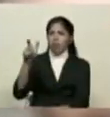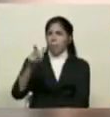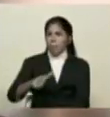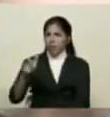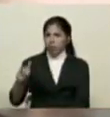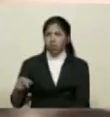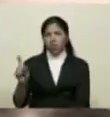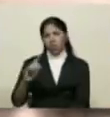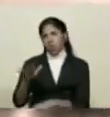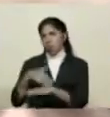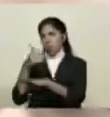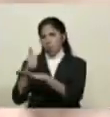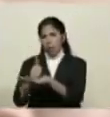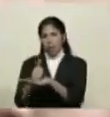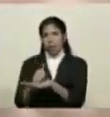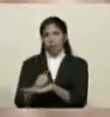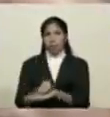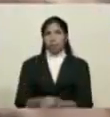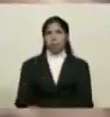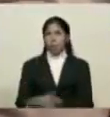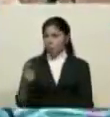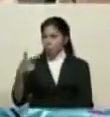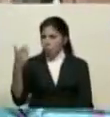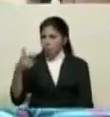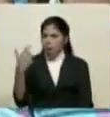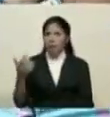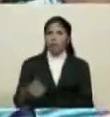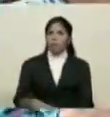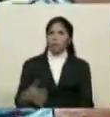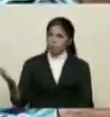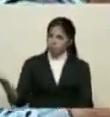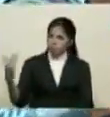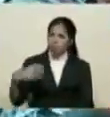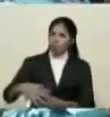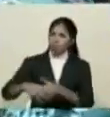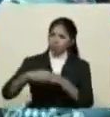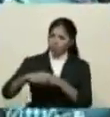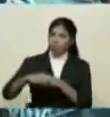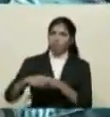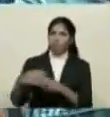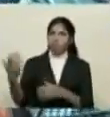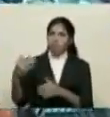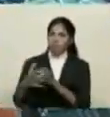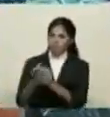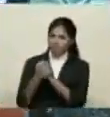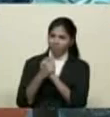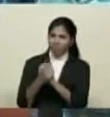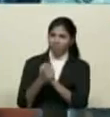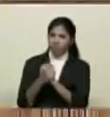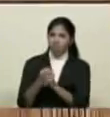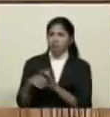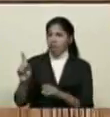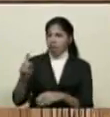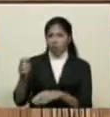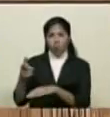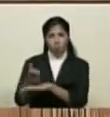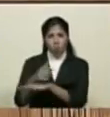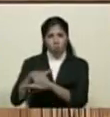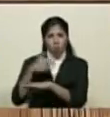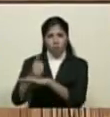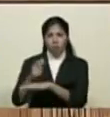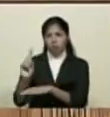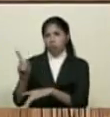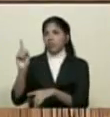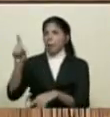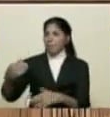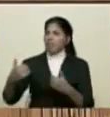siendo donde estén ubicados, mira, darle la mano, porque ellos no tienen que ver con esto, más bien son